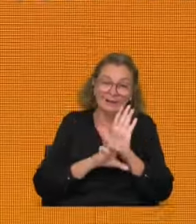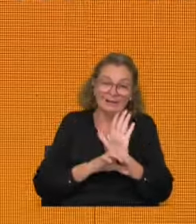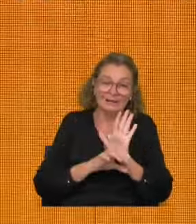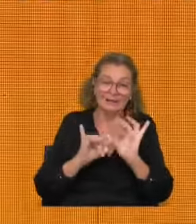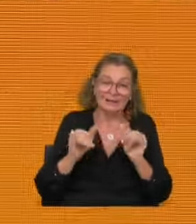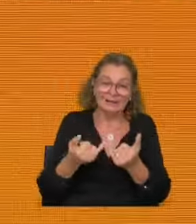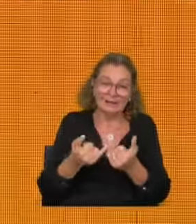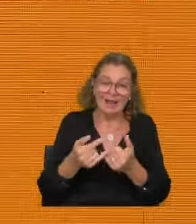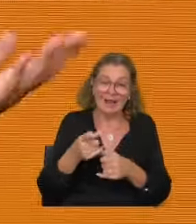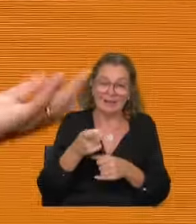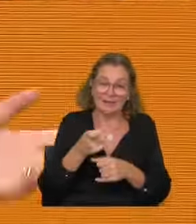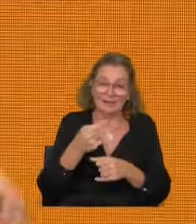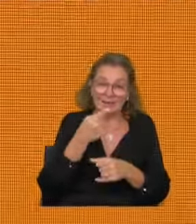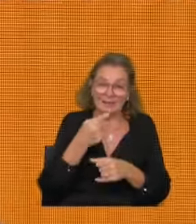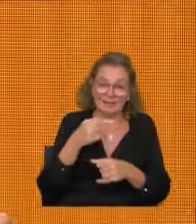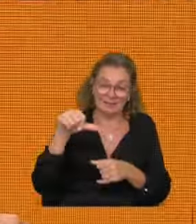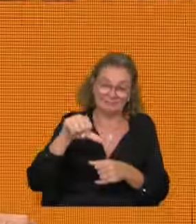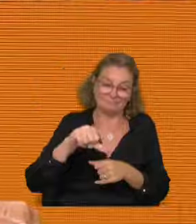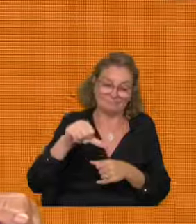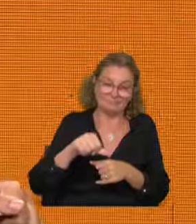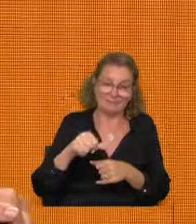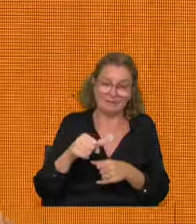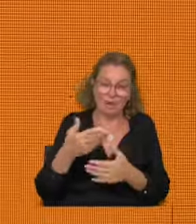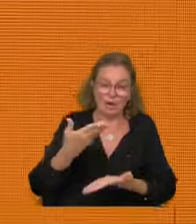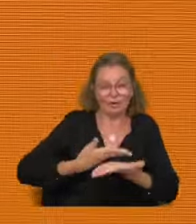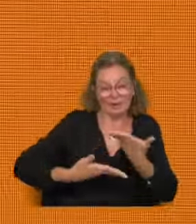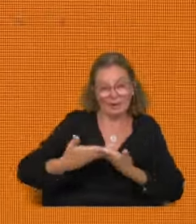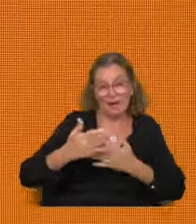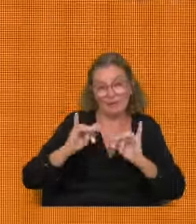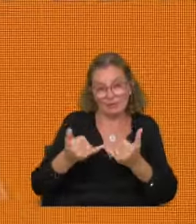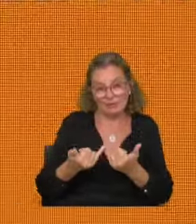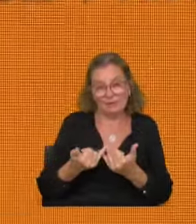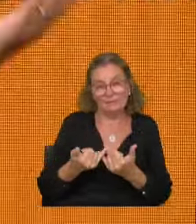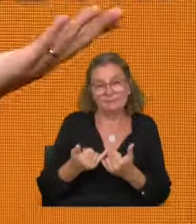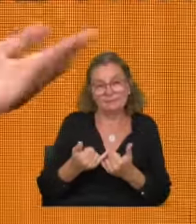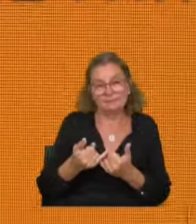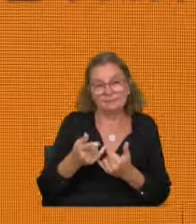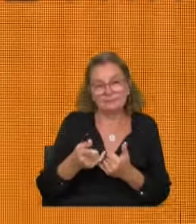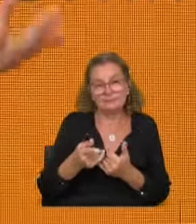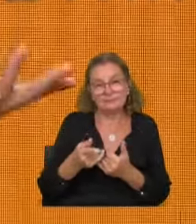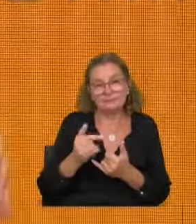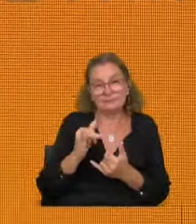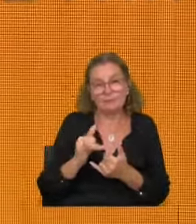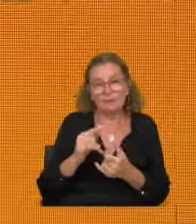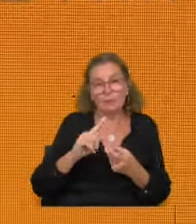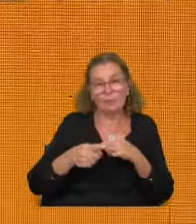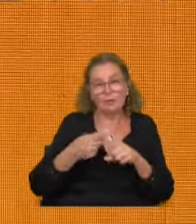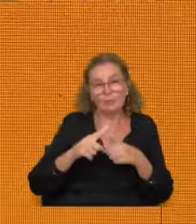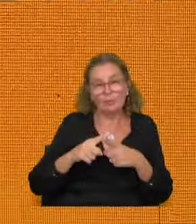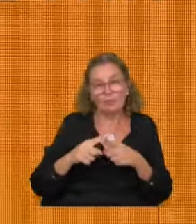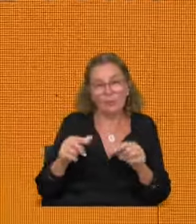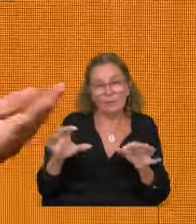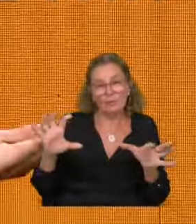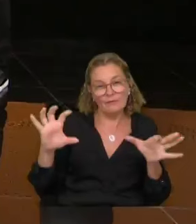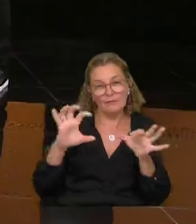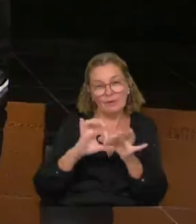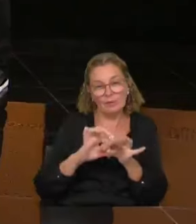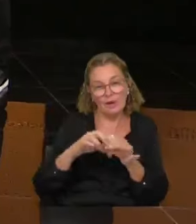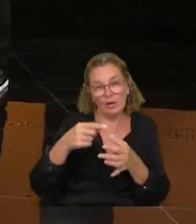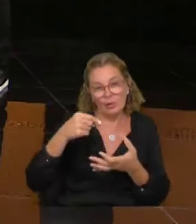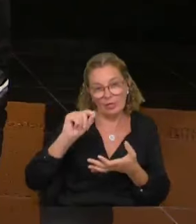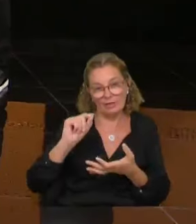ya tiene esa negatividad digamos en lo que son los intercambios eh Pero bueno en Casos así donde hay una discusión vinculada vinculada a un dato